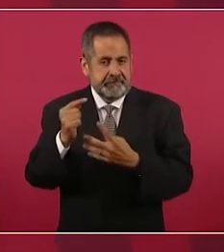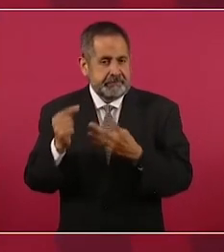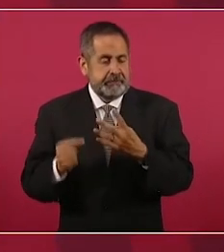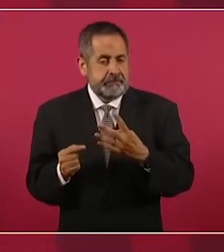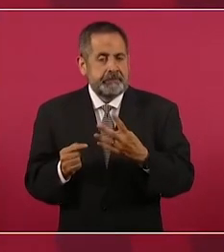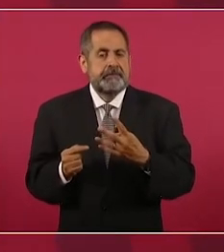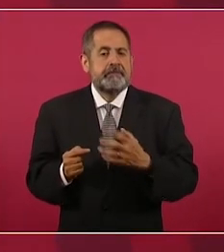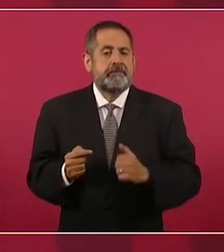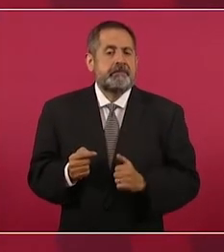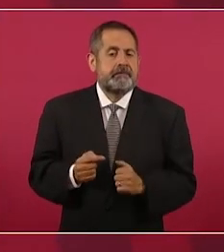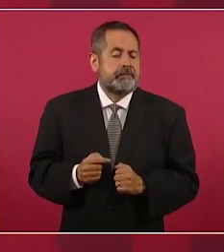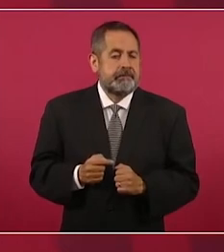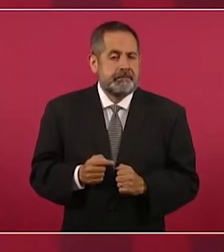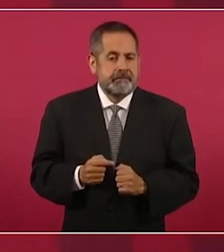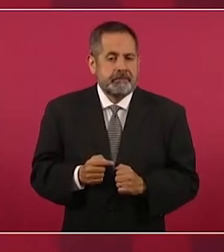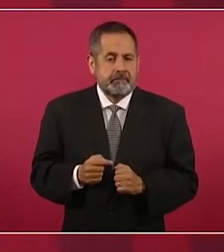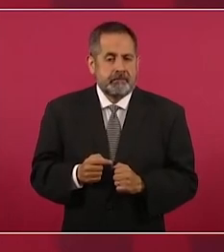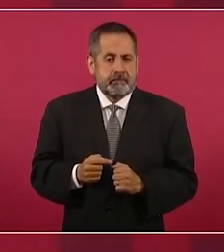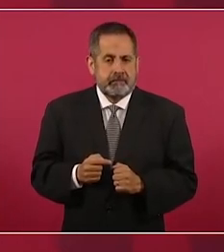los